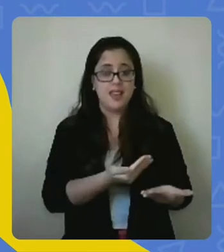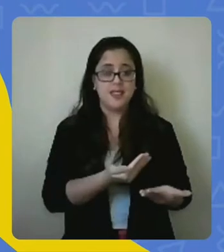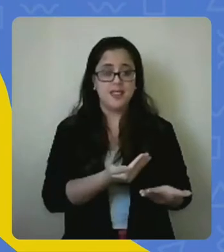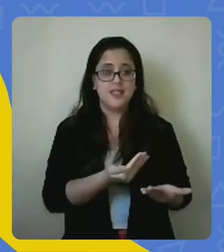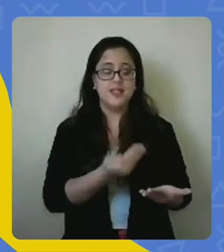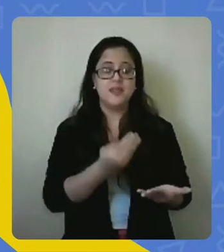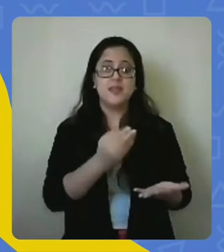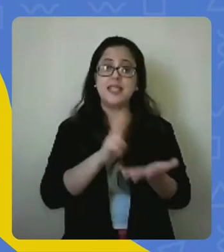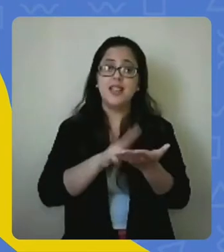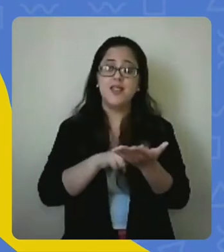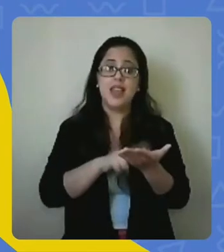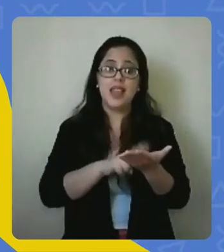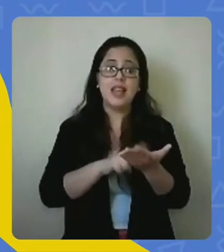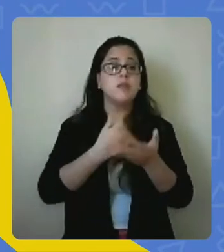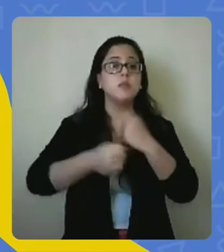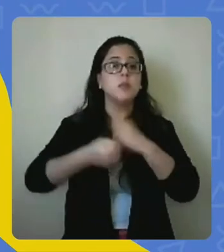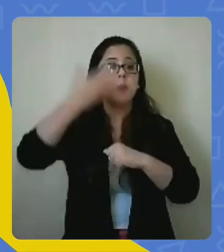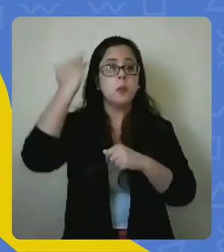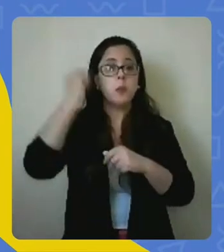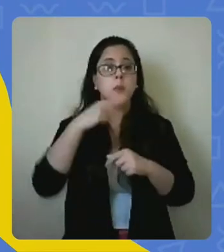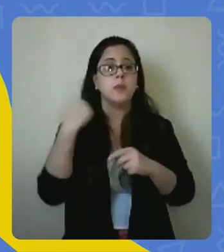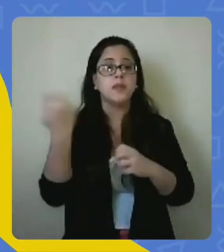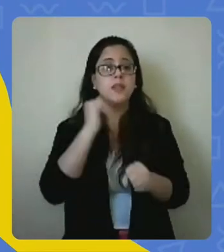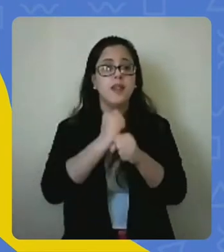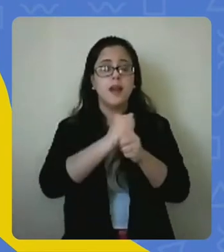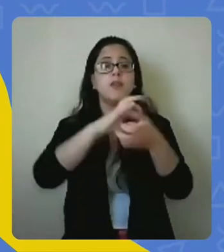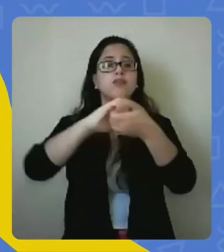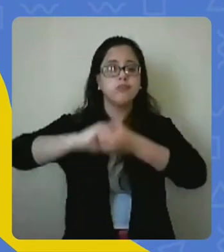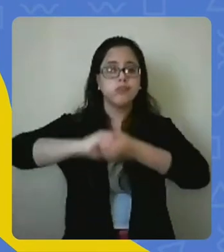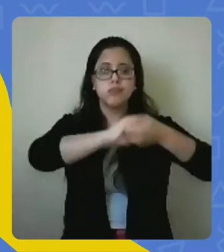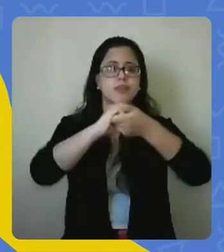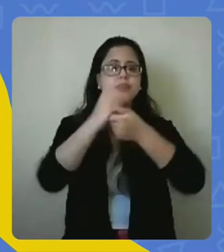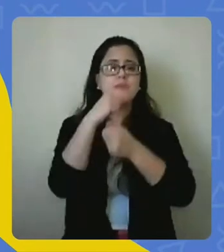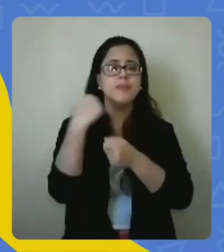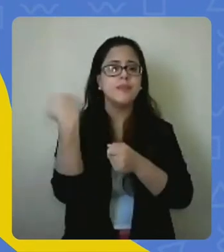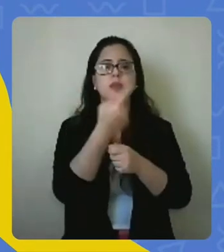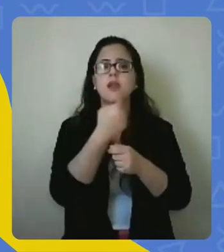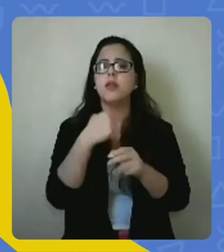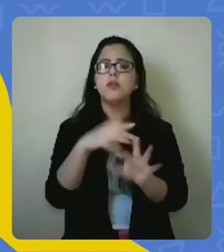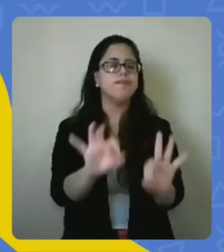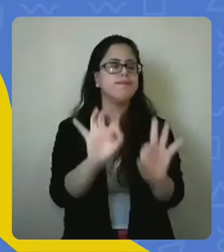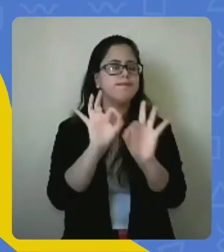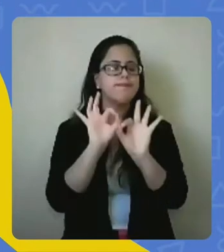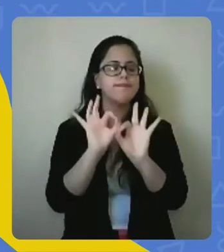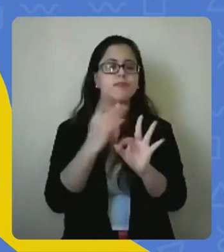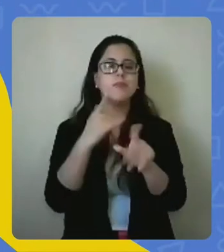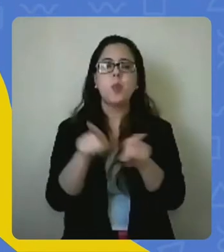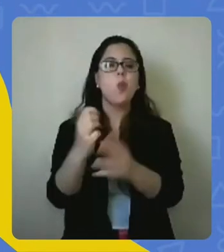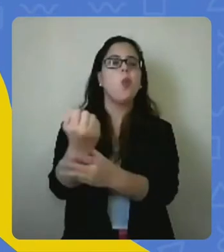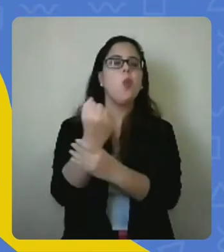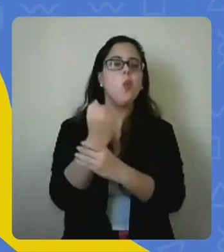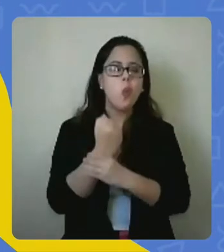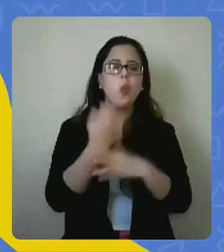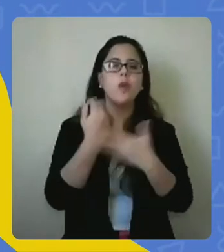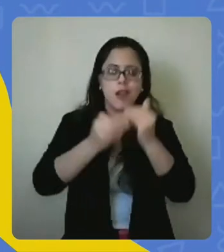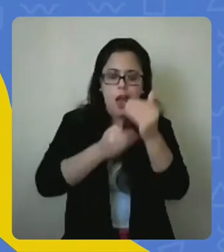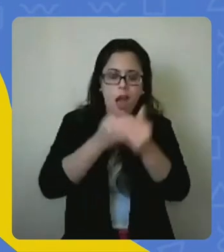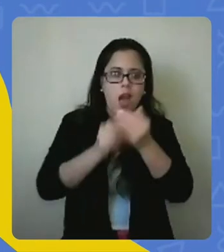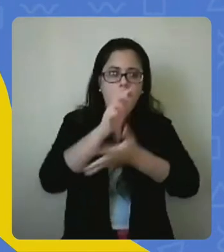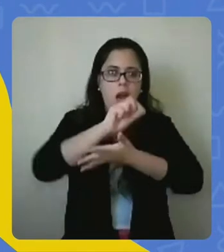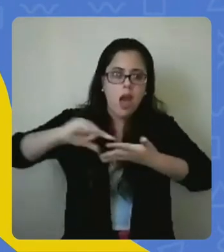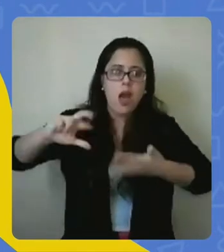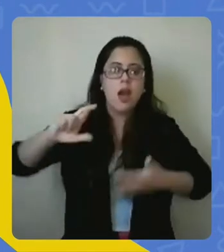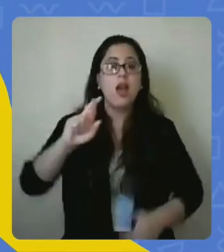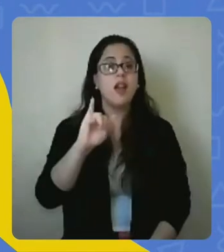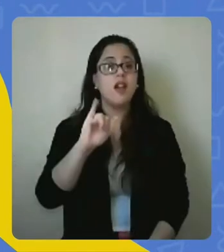hace ya unos años que trabajamos juntos y para nosotros eso es maravilloso porque nos ayuda a seguir creciendo y Ricardo es una máquina